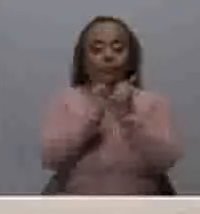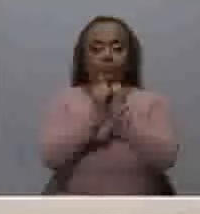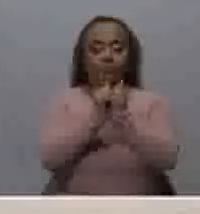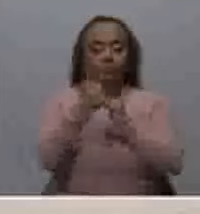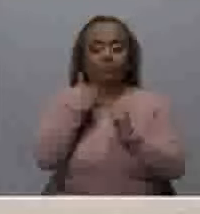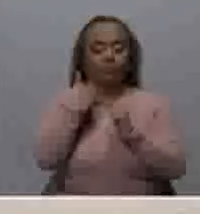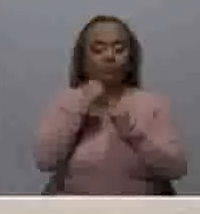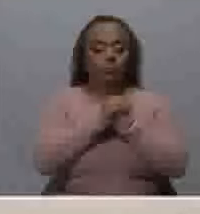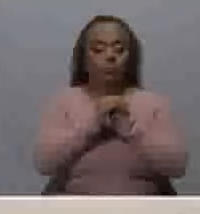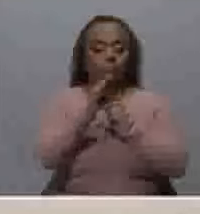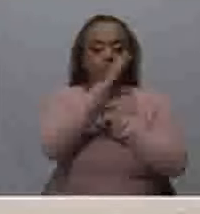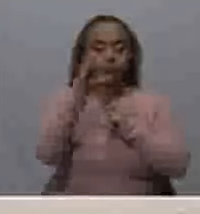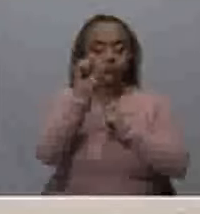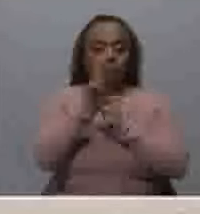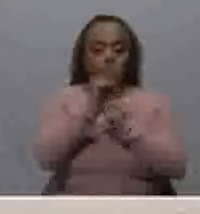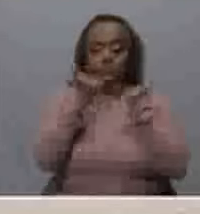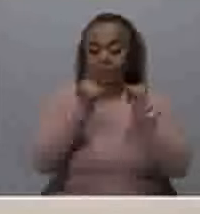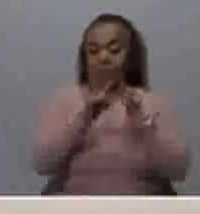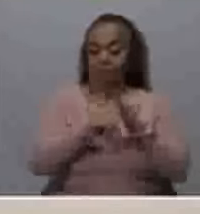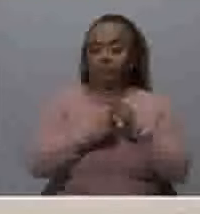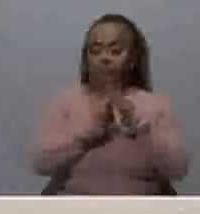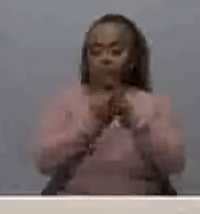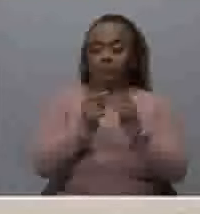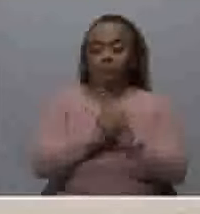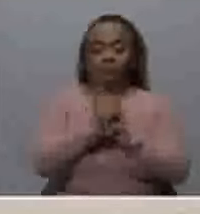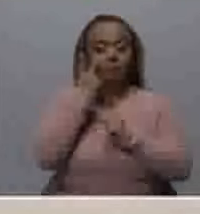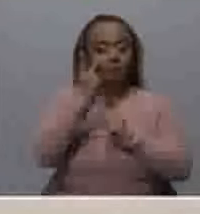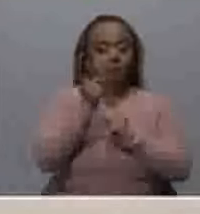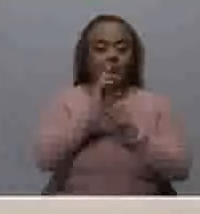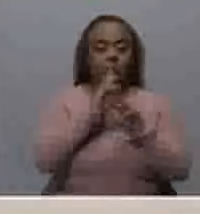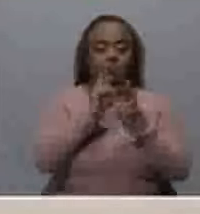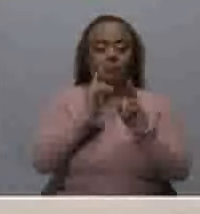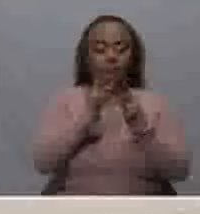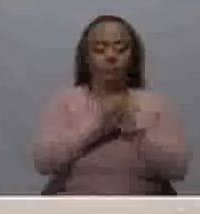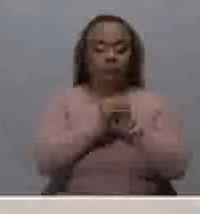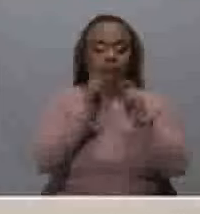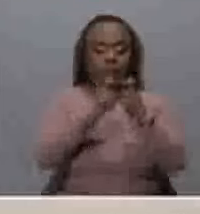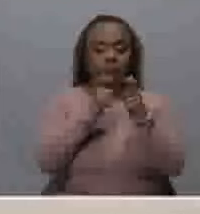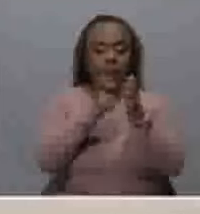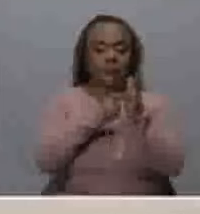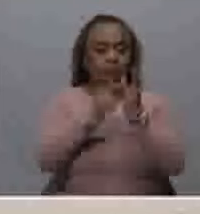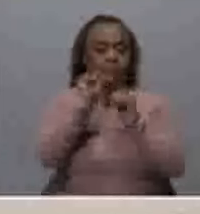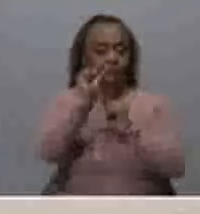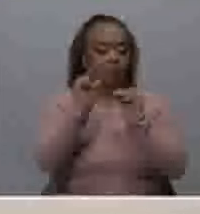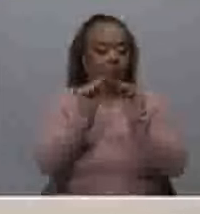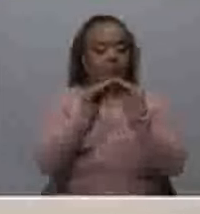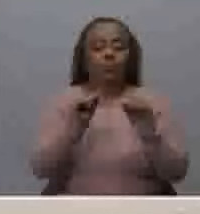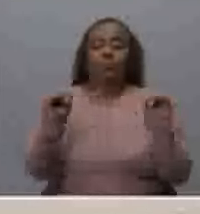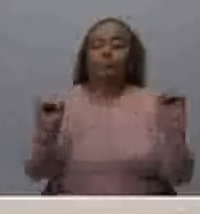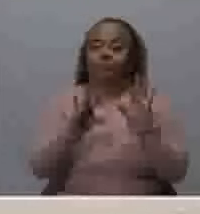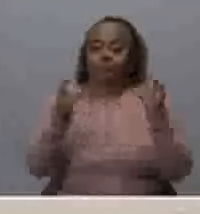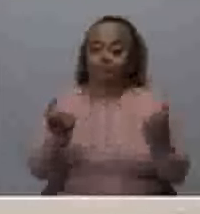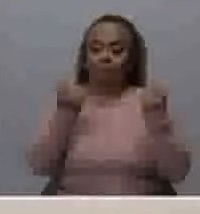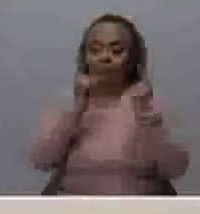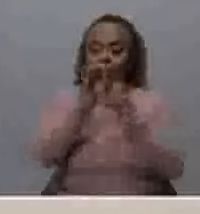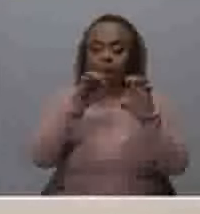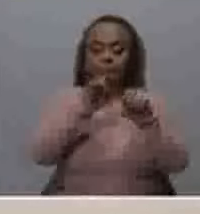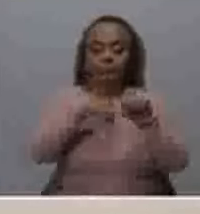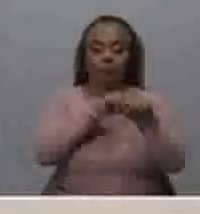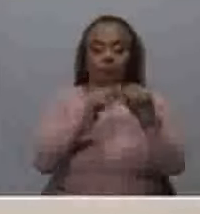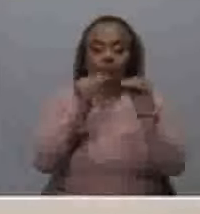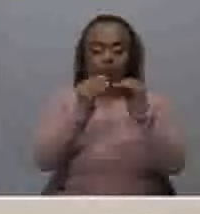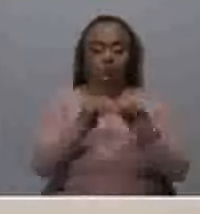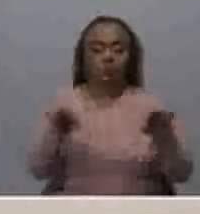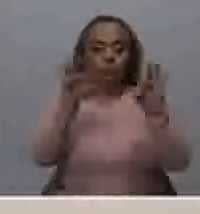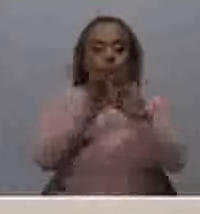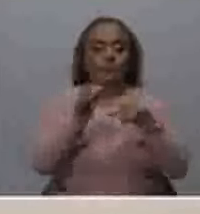la selección de Costa Rica y que ya empecemos incluso a ver resultados y exigirle un poco más, claro, entendiendo que es una selección muy joven, de hecho la más joven